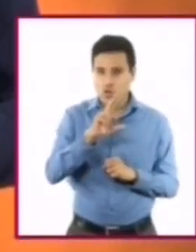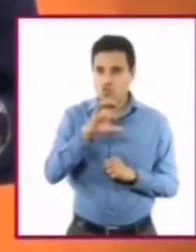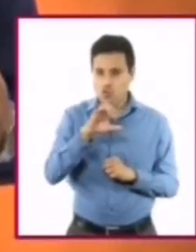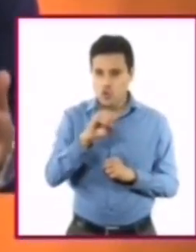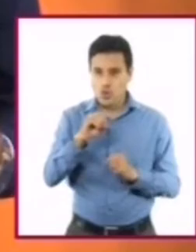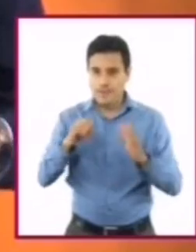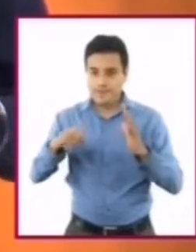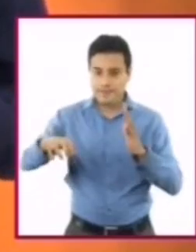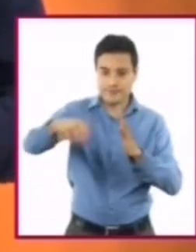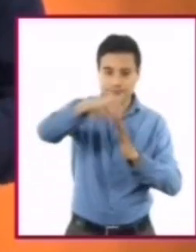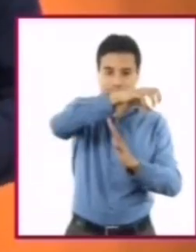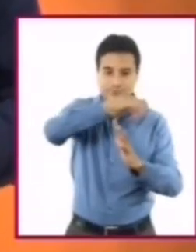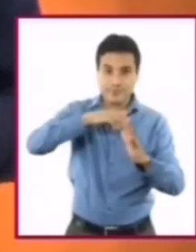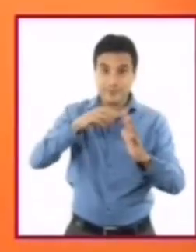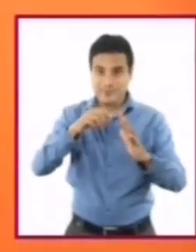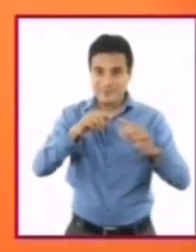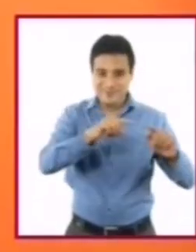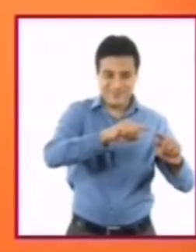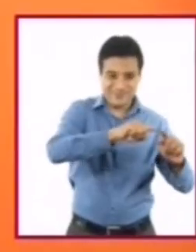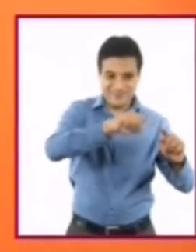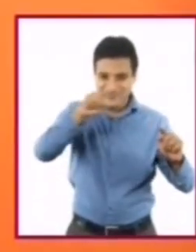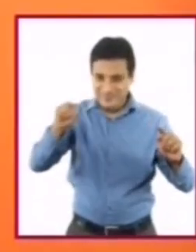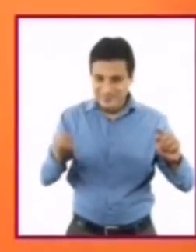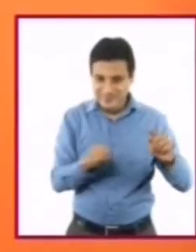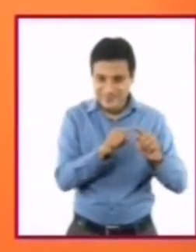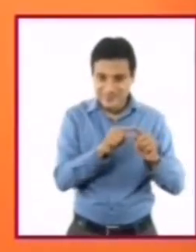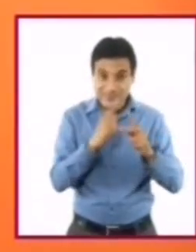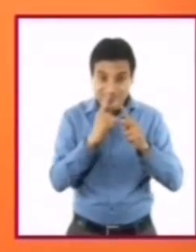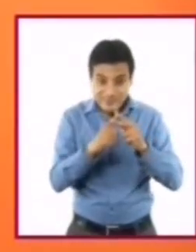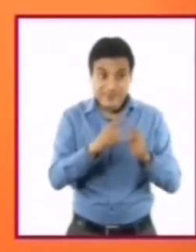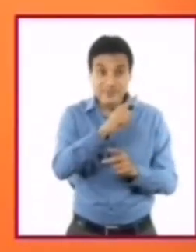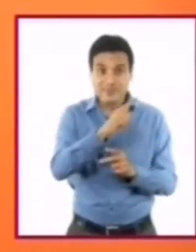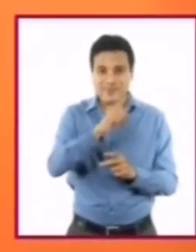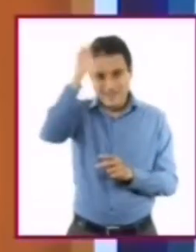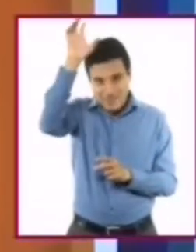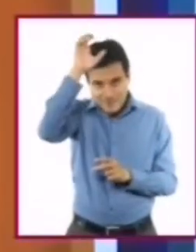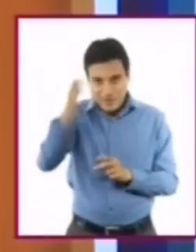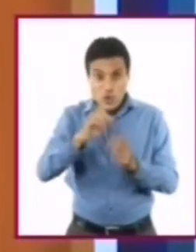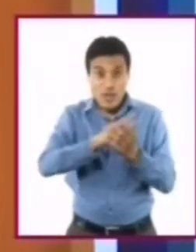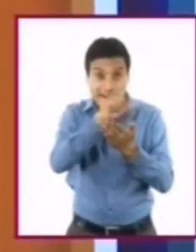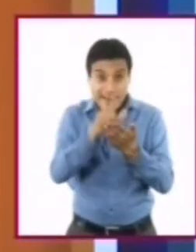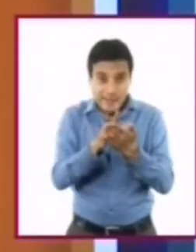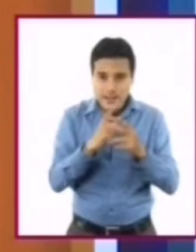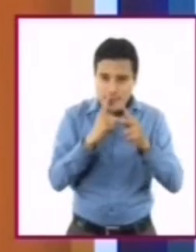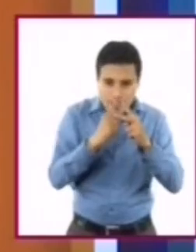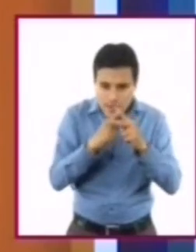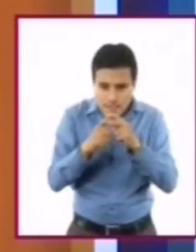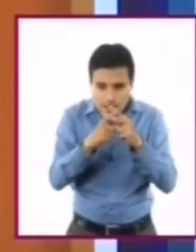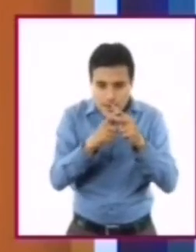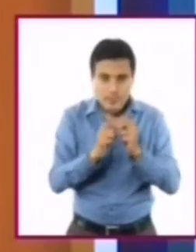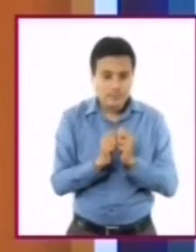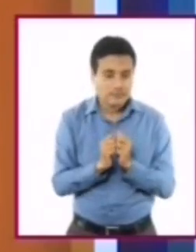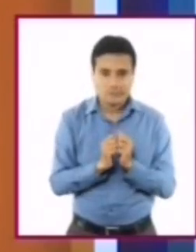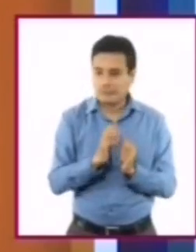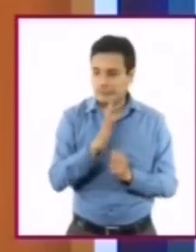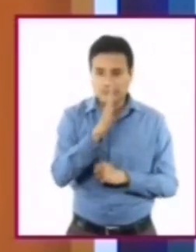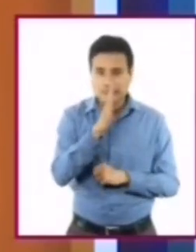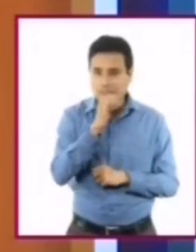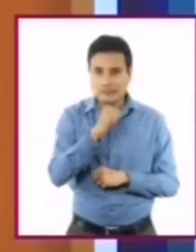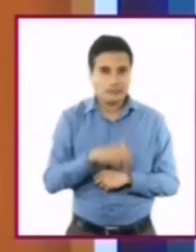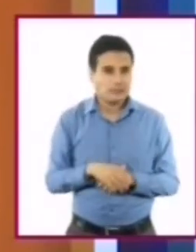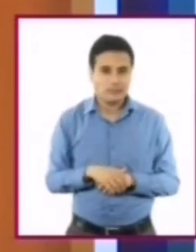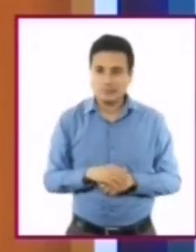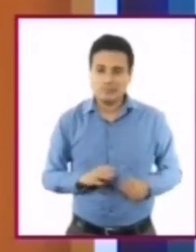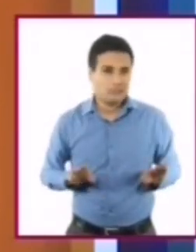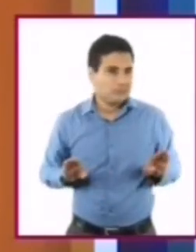Mercurio alrededor del Sol, utilizando la ley de gravitación universal, los astrónomos encontraron una diferencia